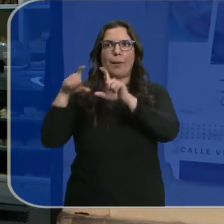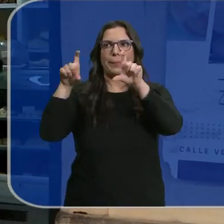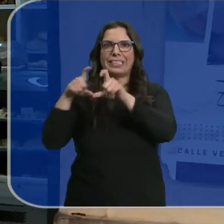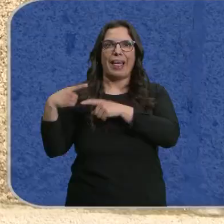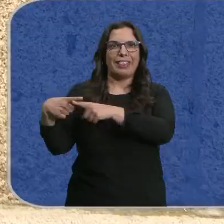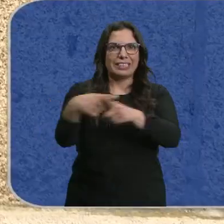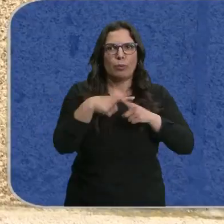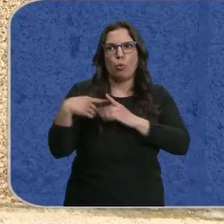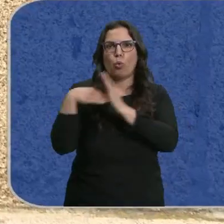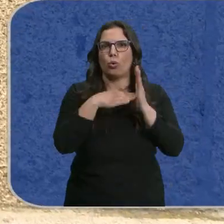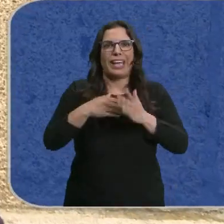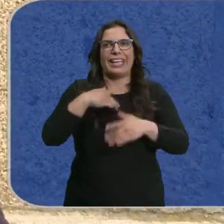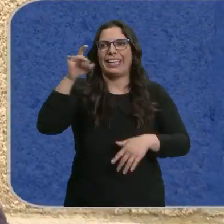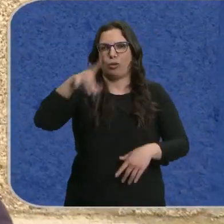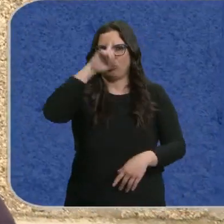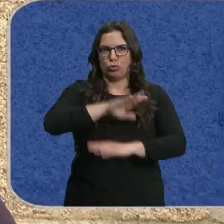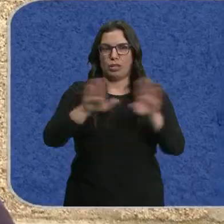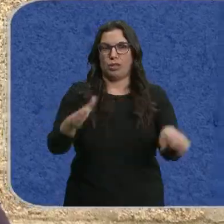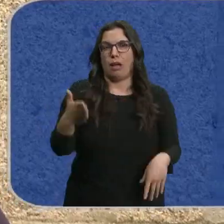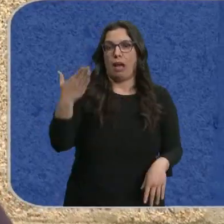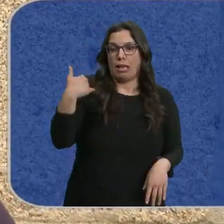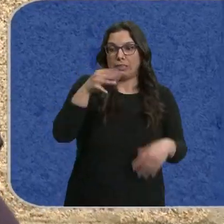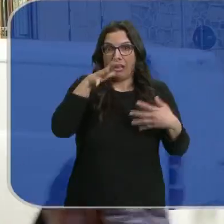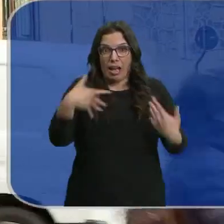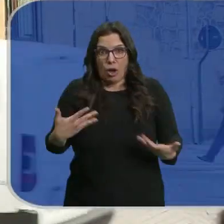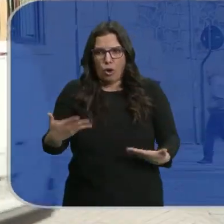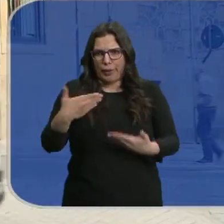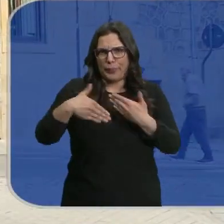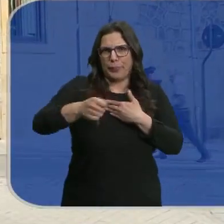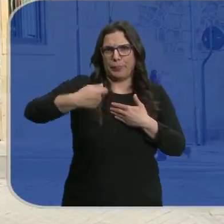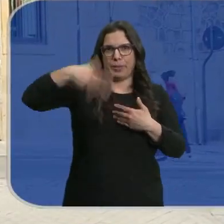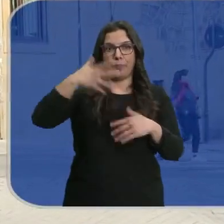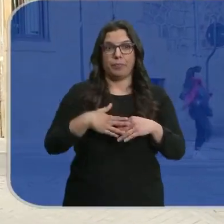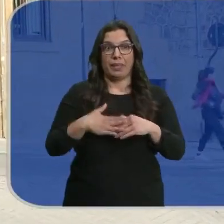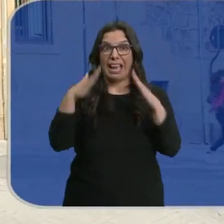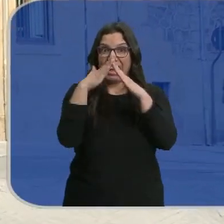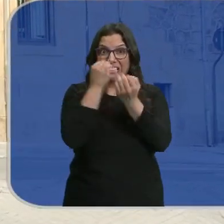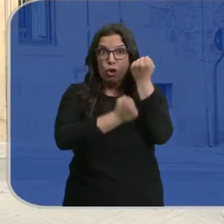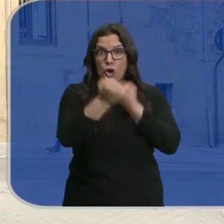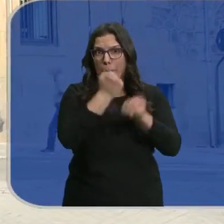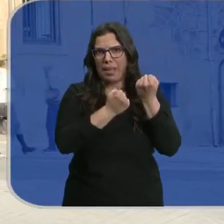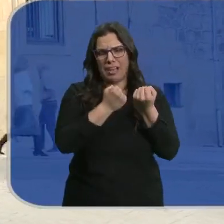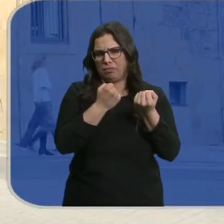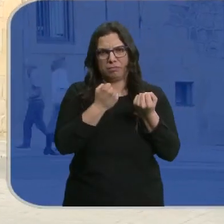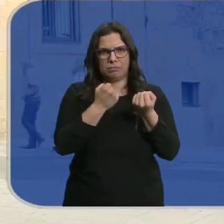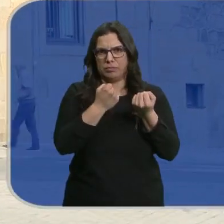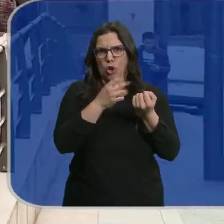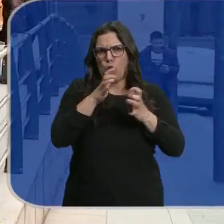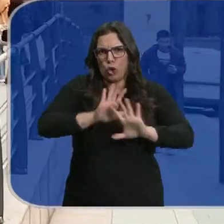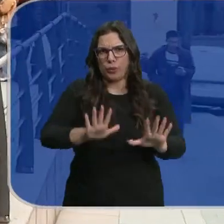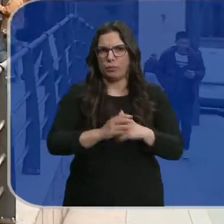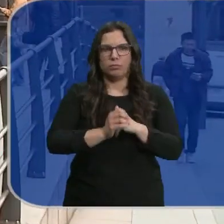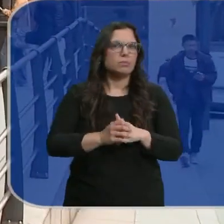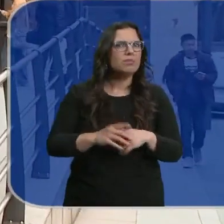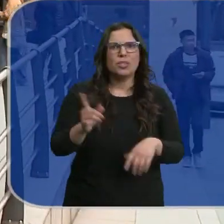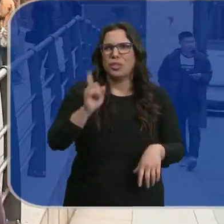de quien sea. Era caro antes, ahora y para la economía doméstica de casa, nada, no se nota nada en la cesta de la compra.